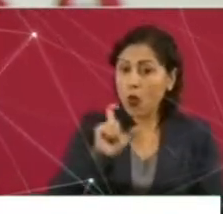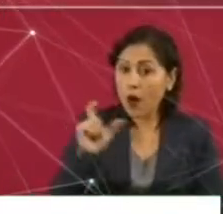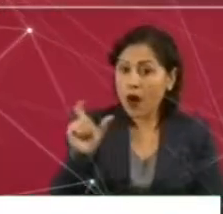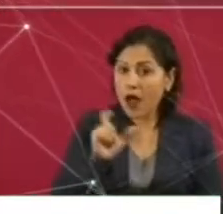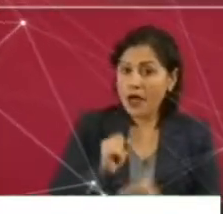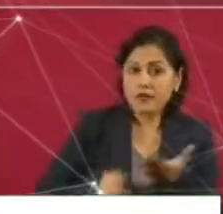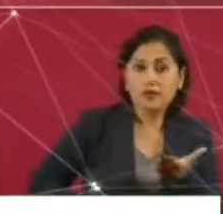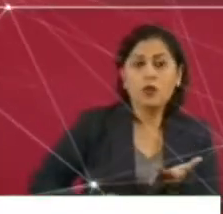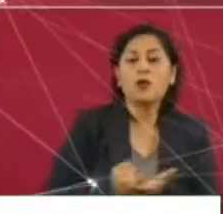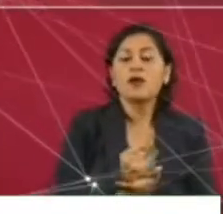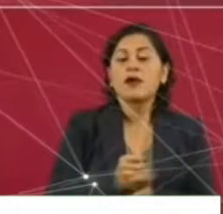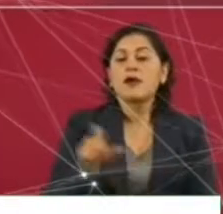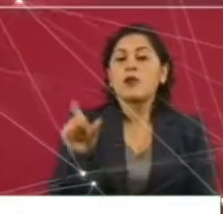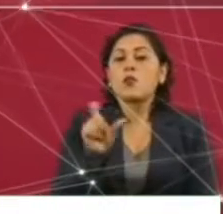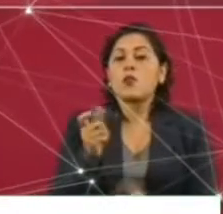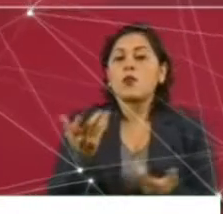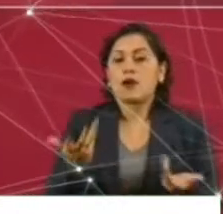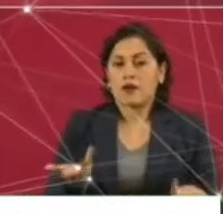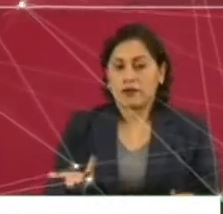para